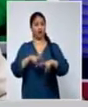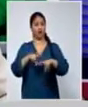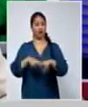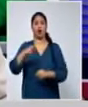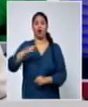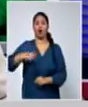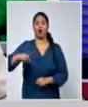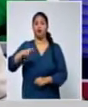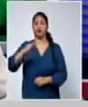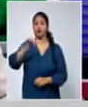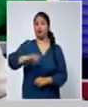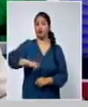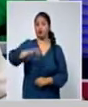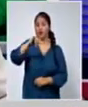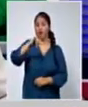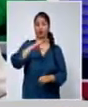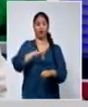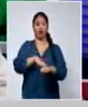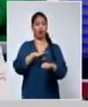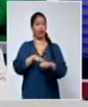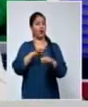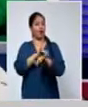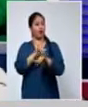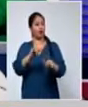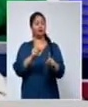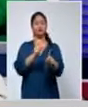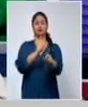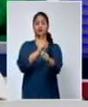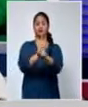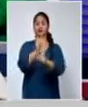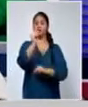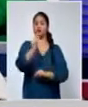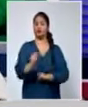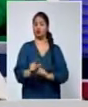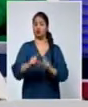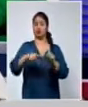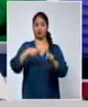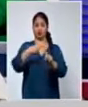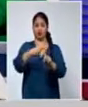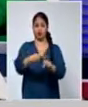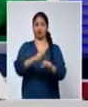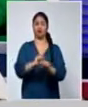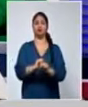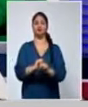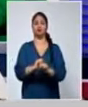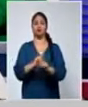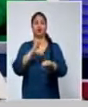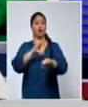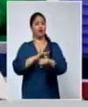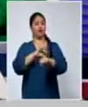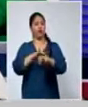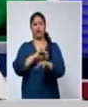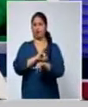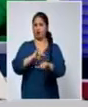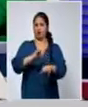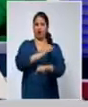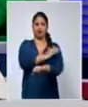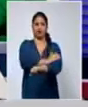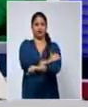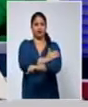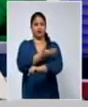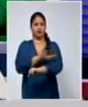contacto también de un caso positivo previamente, con antecedentes de hipertensión arterial,